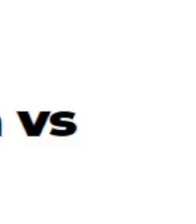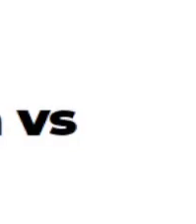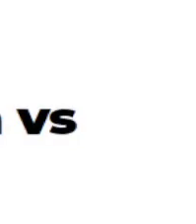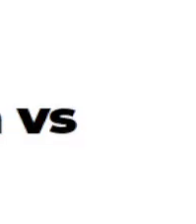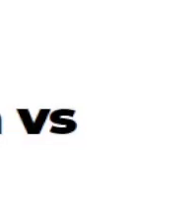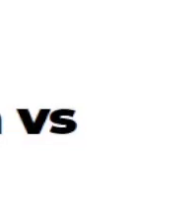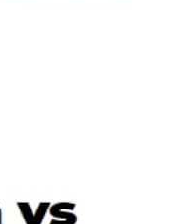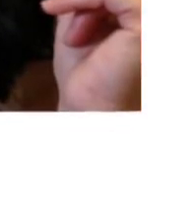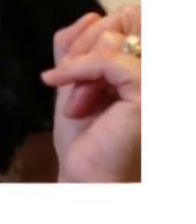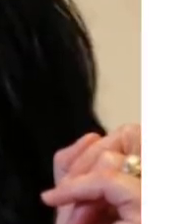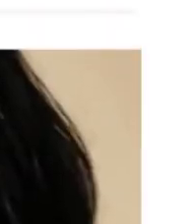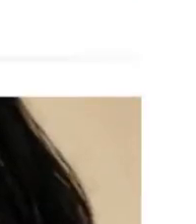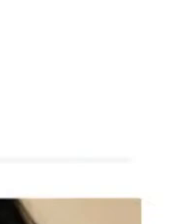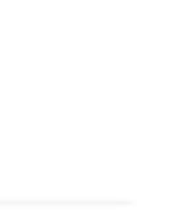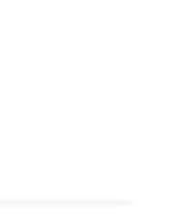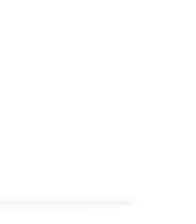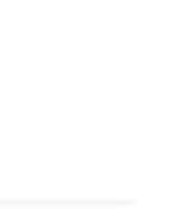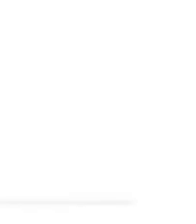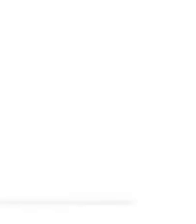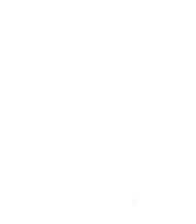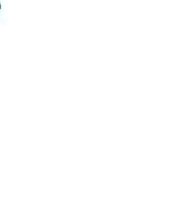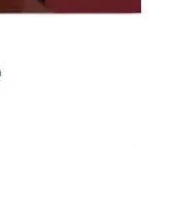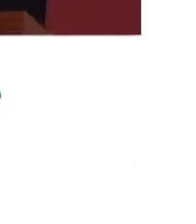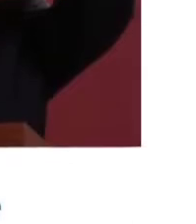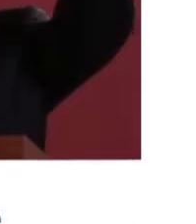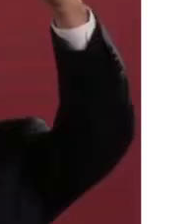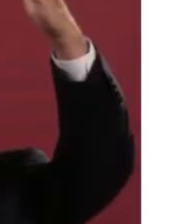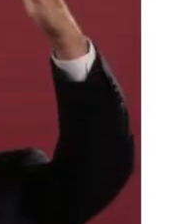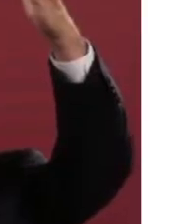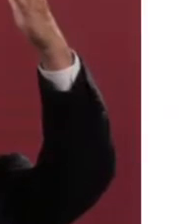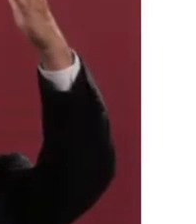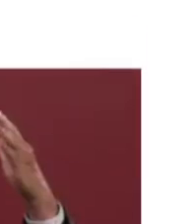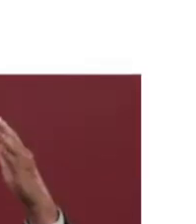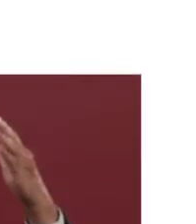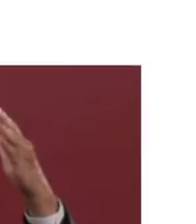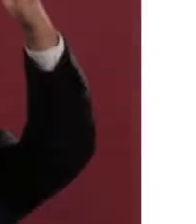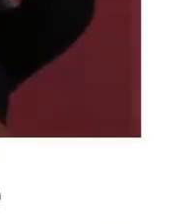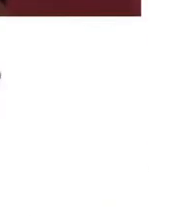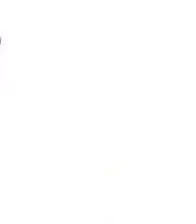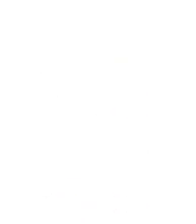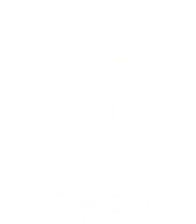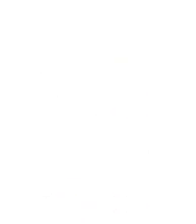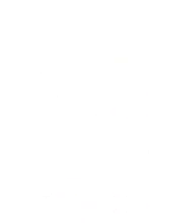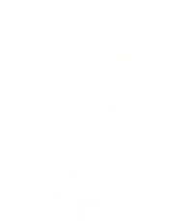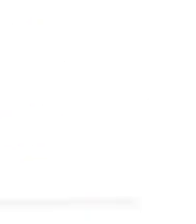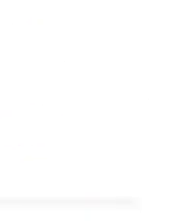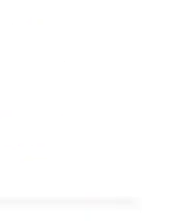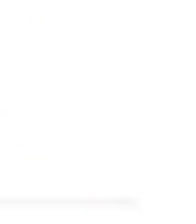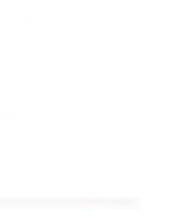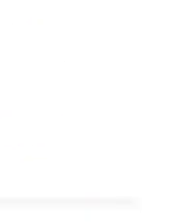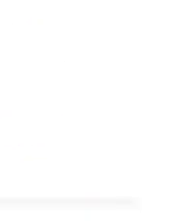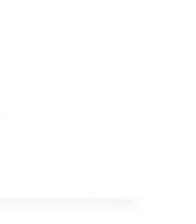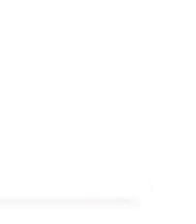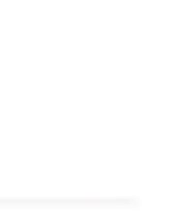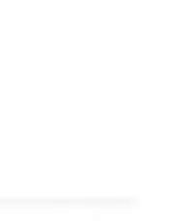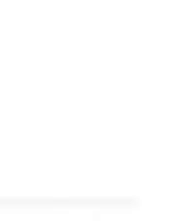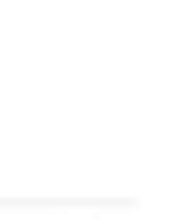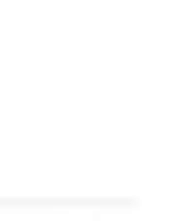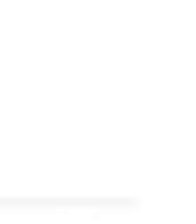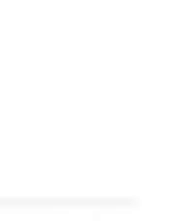y que tenemos bastantes noticias amigos bueno bueno aquí estamos viendo